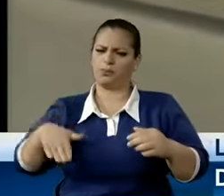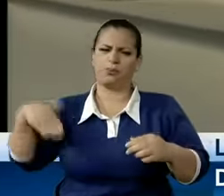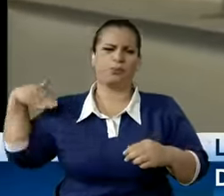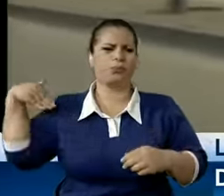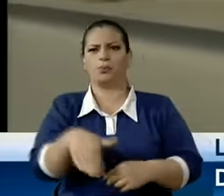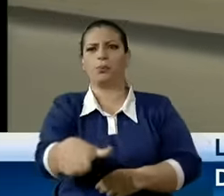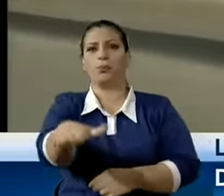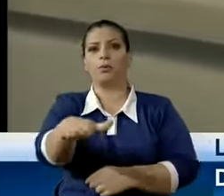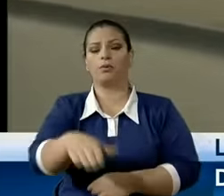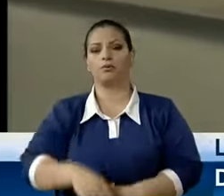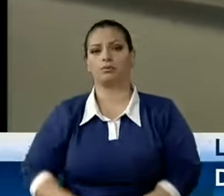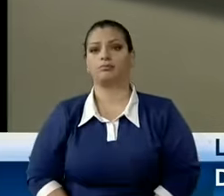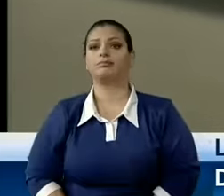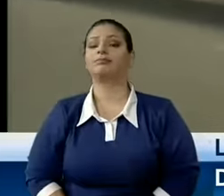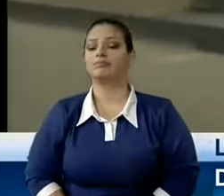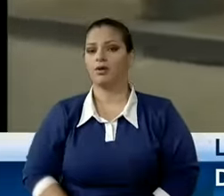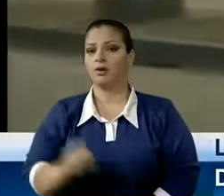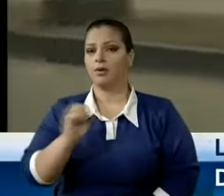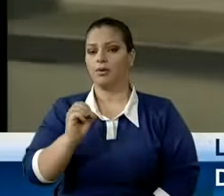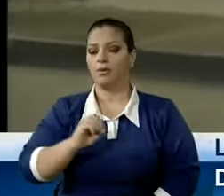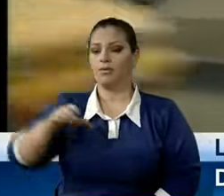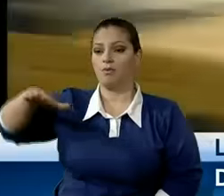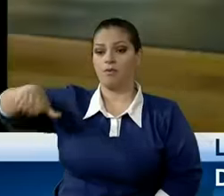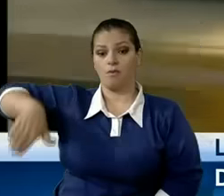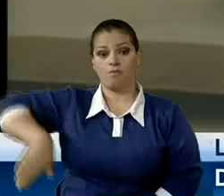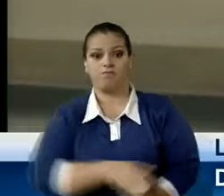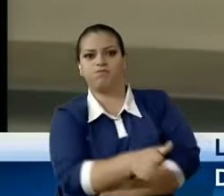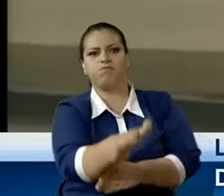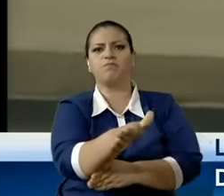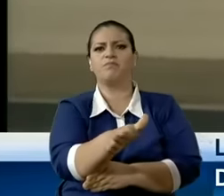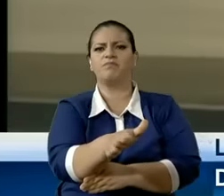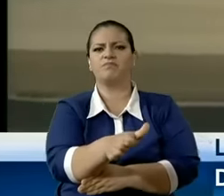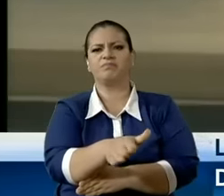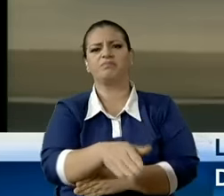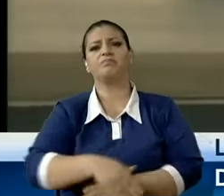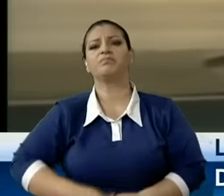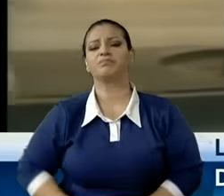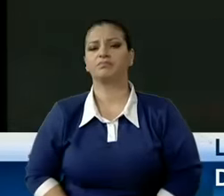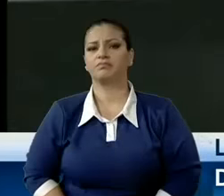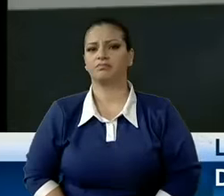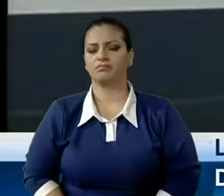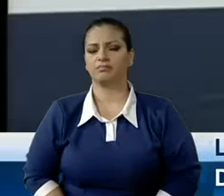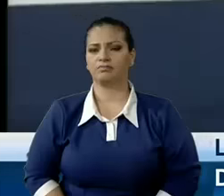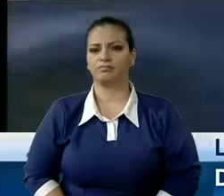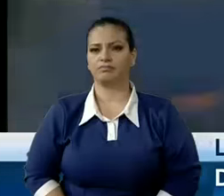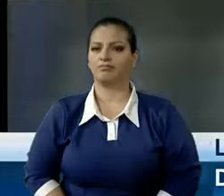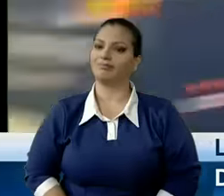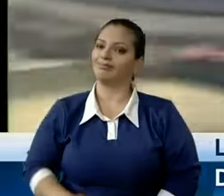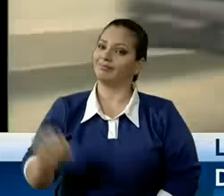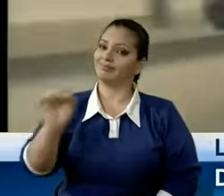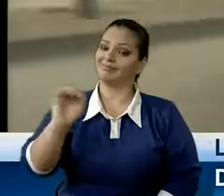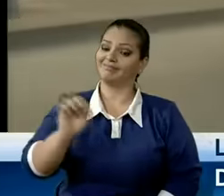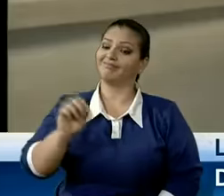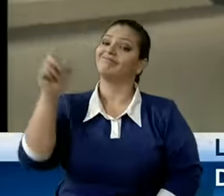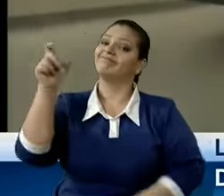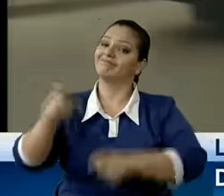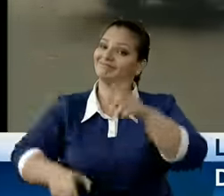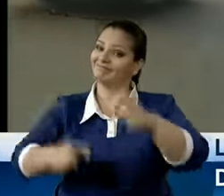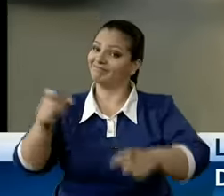el carril, al hacer el cambio de carril lo hace de una manera brusca. Y no hay que olvidar también la imprudencia de los